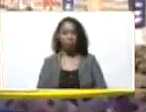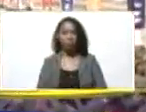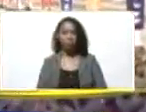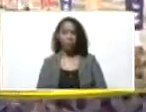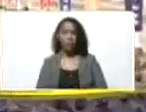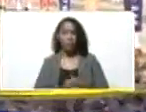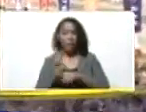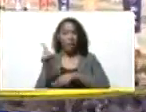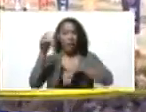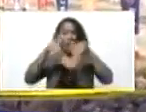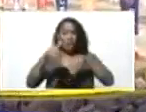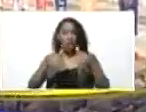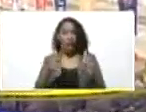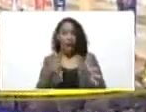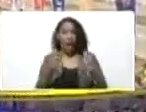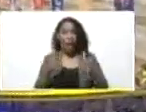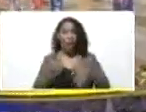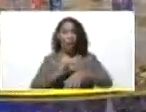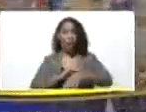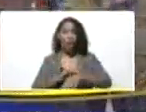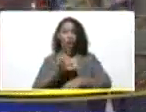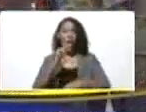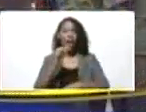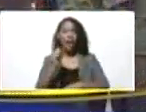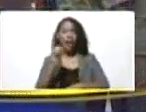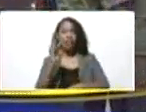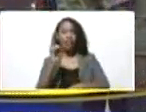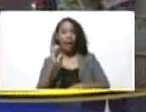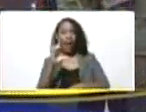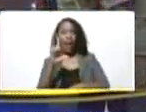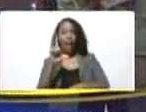Esas elecciones las ganó el doctor Rafael Caldera.